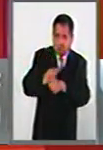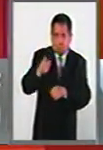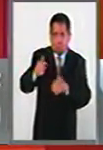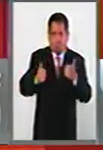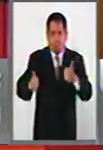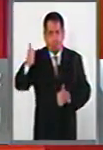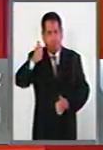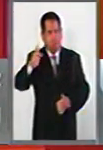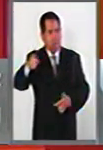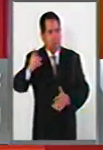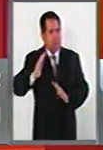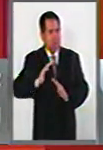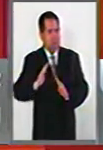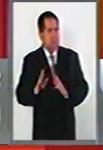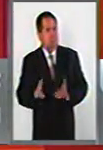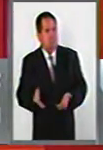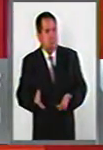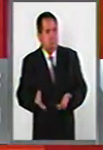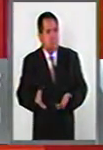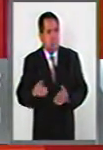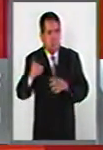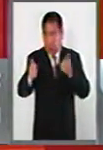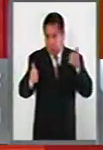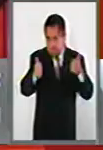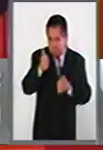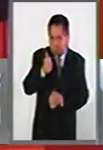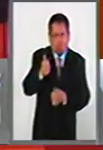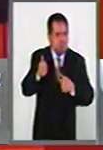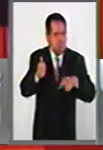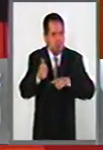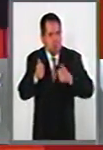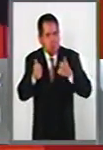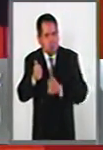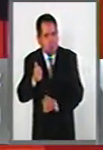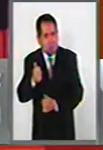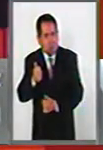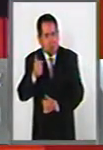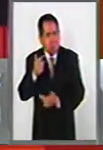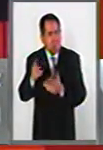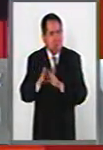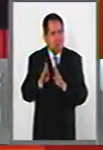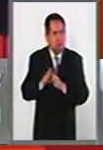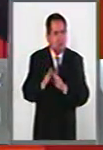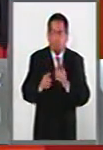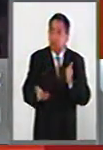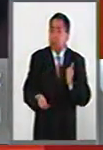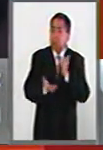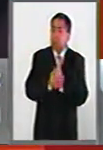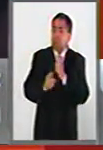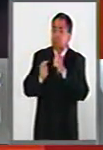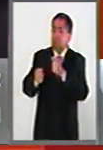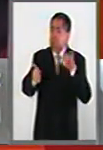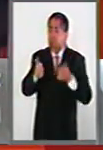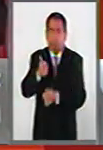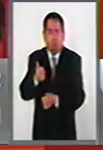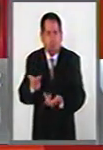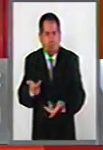superiores del ejército, ¿verdad? Se está subordinando al querer aprobar este